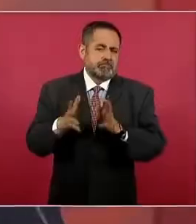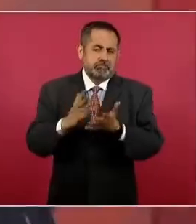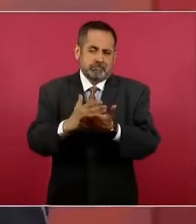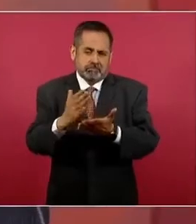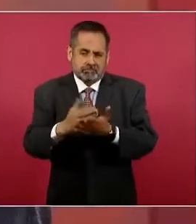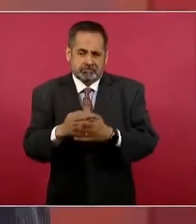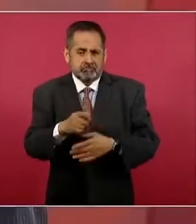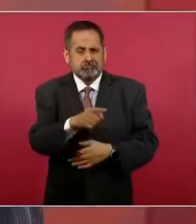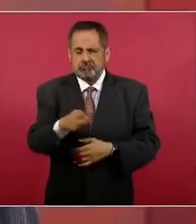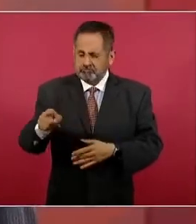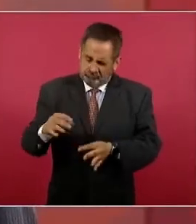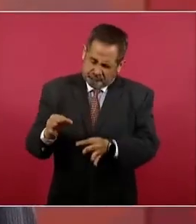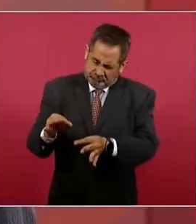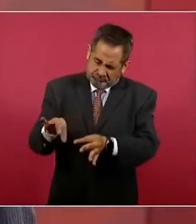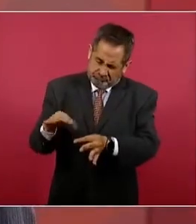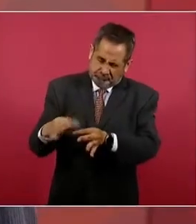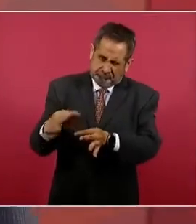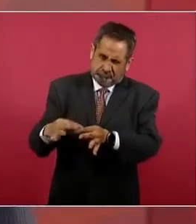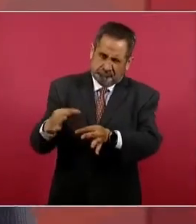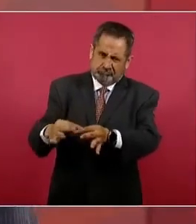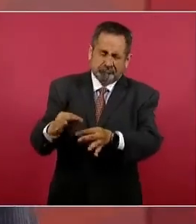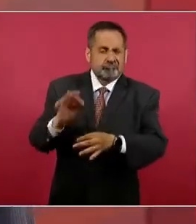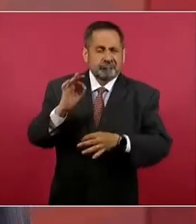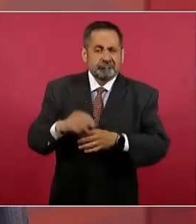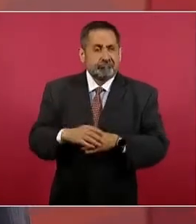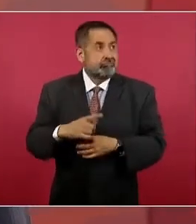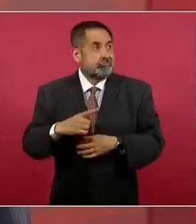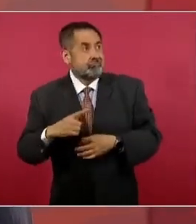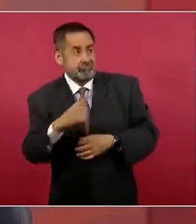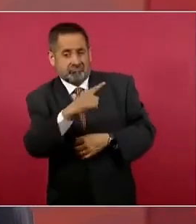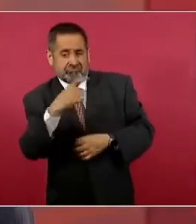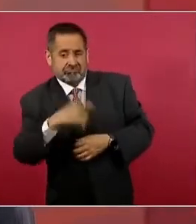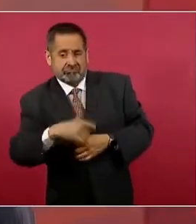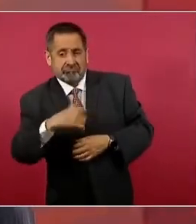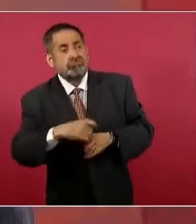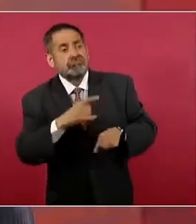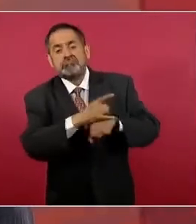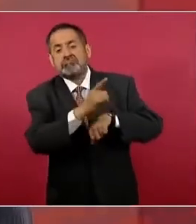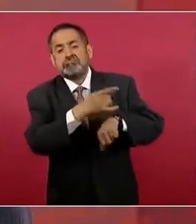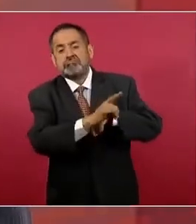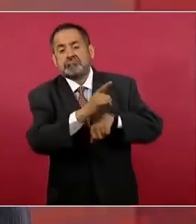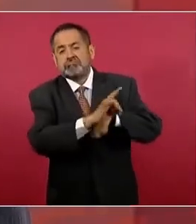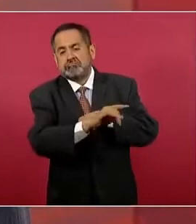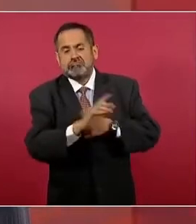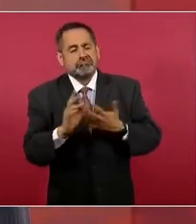cumple más que los de mero arriba.